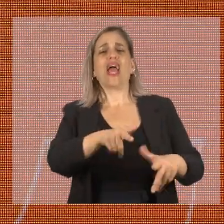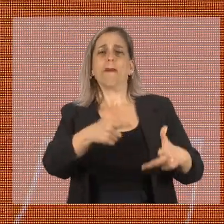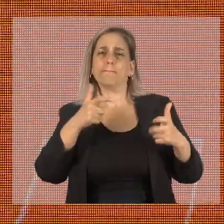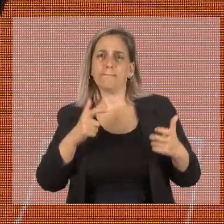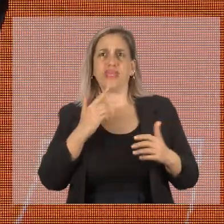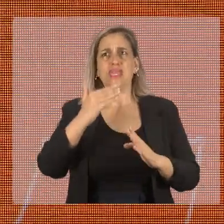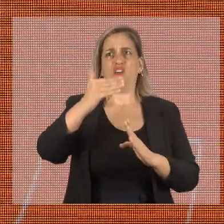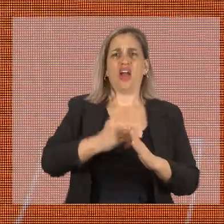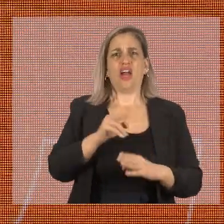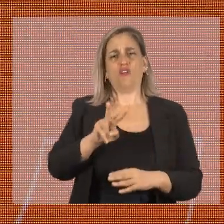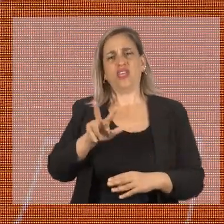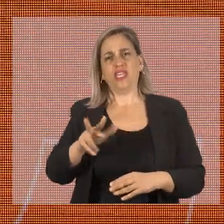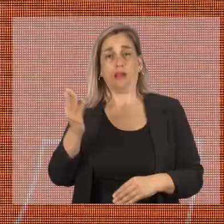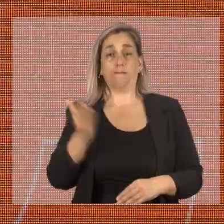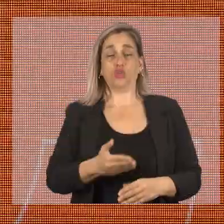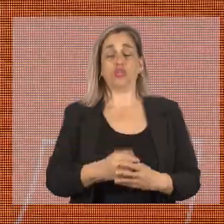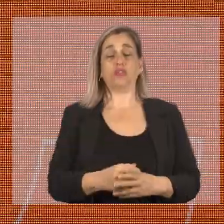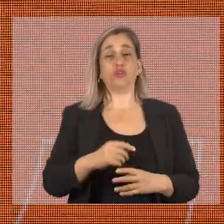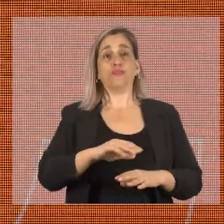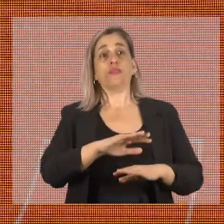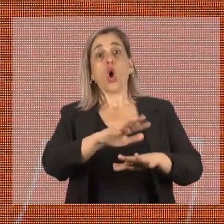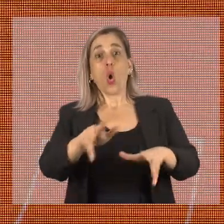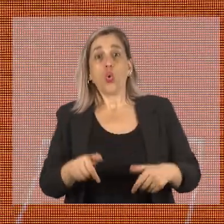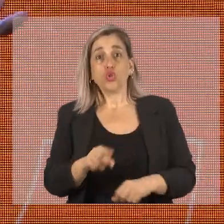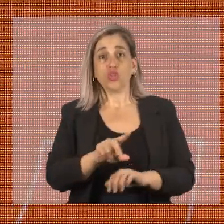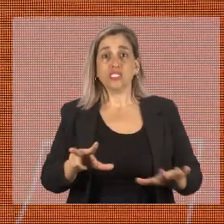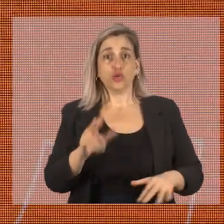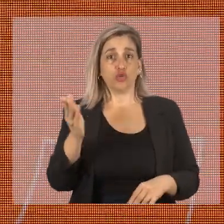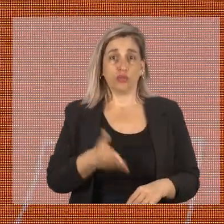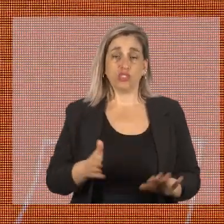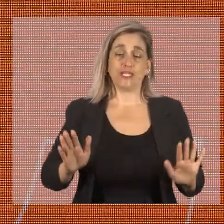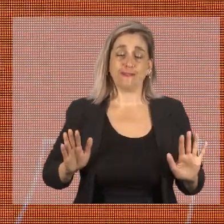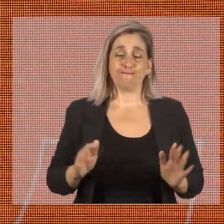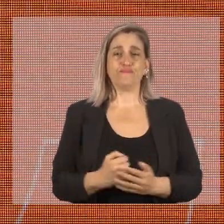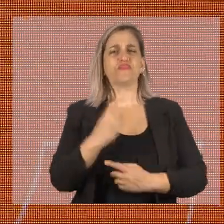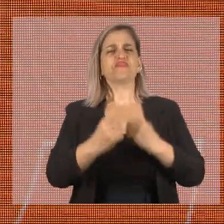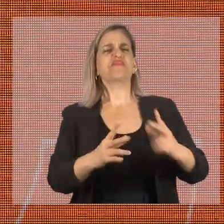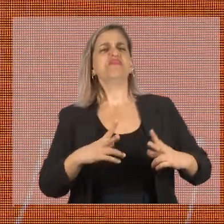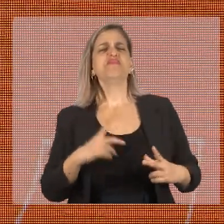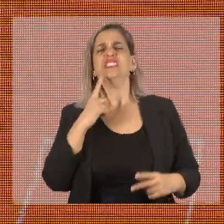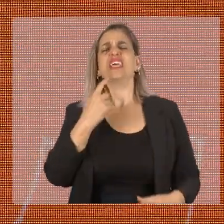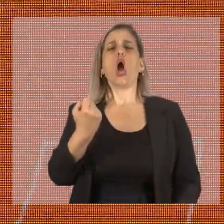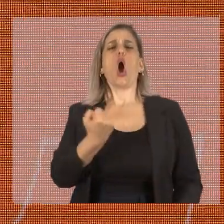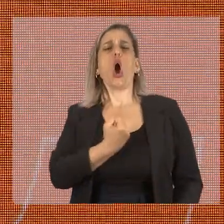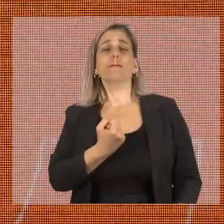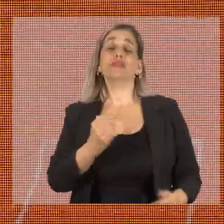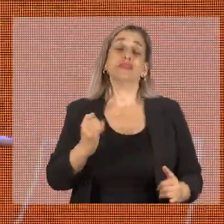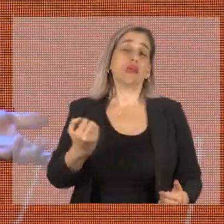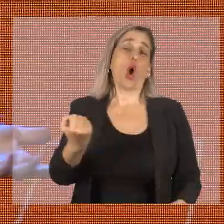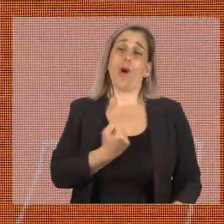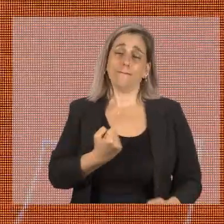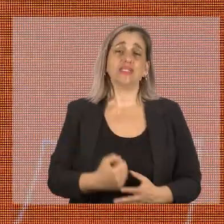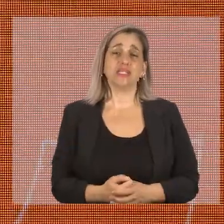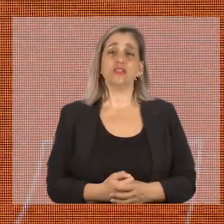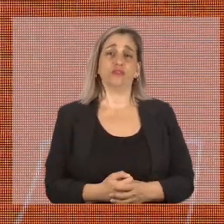bajaron más de un 23% y los hurtos más de un 18%. Cuando alguno va a estar pensando, ¿y los homicidios? Y